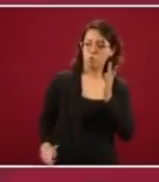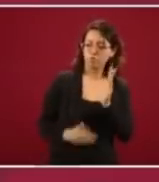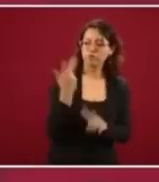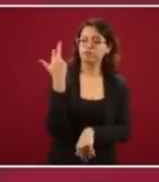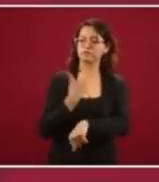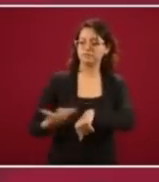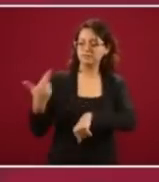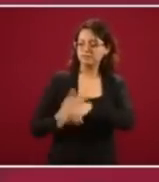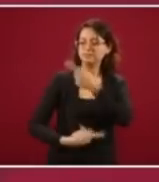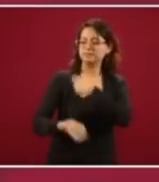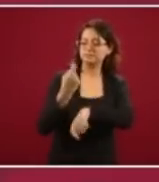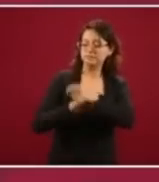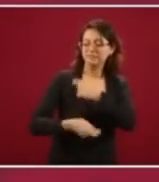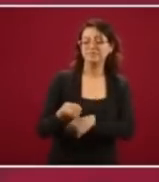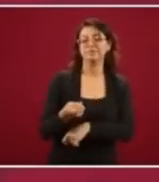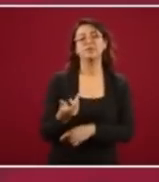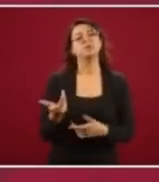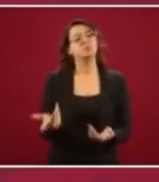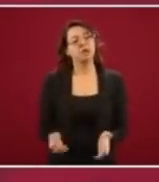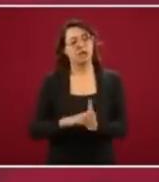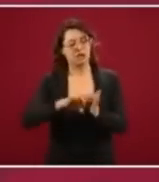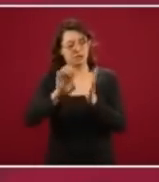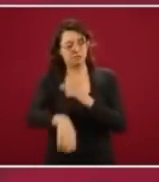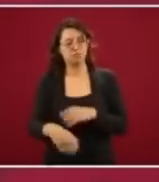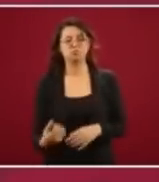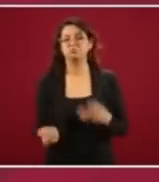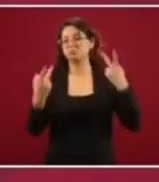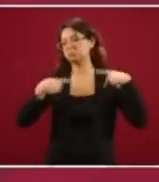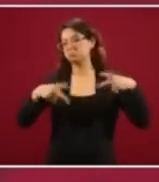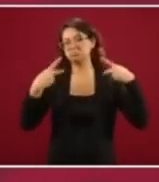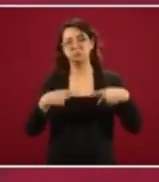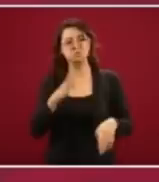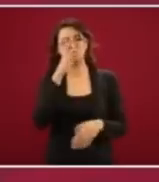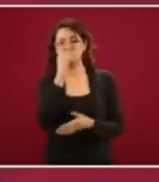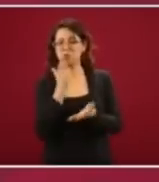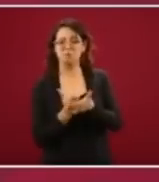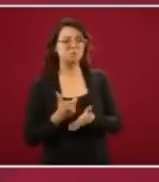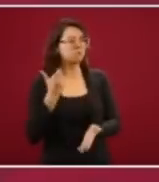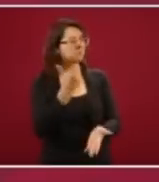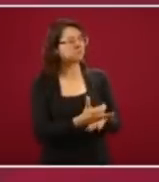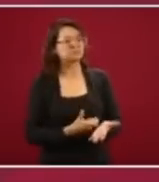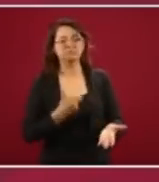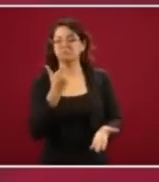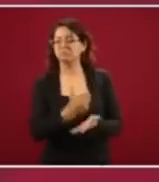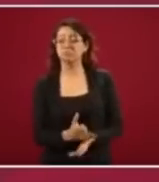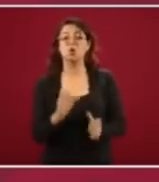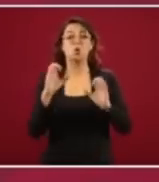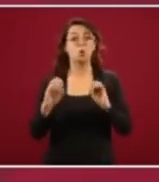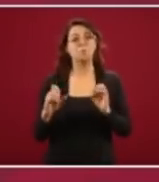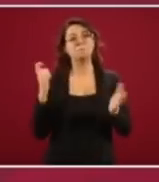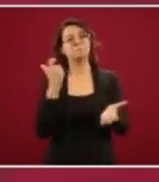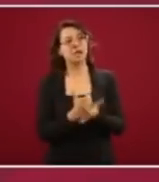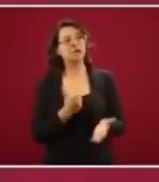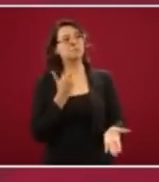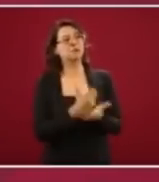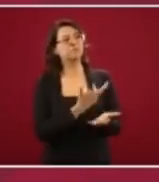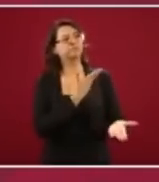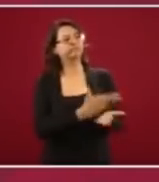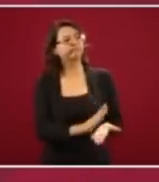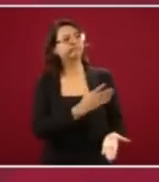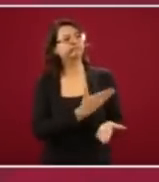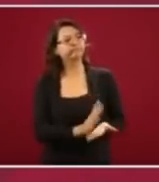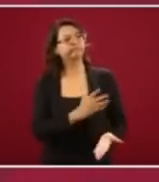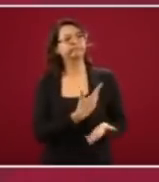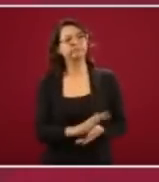alguna razón se dejó de pagar o se paga y se paga y no se termina de